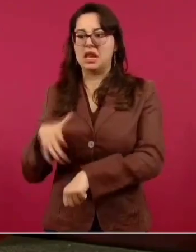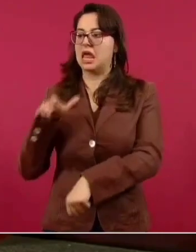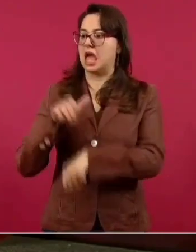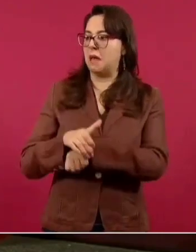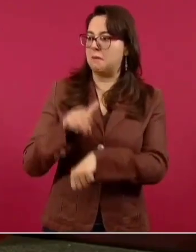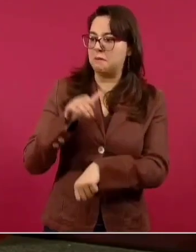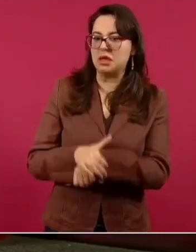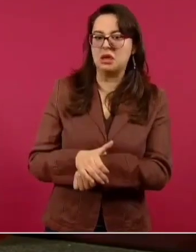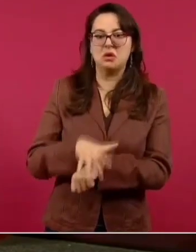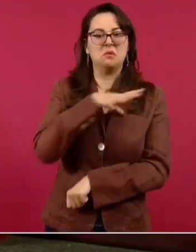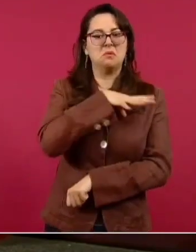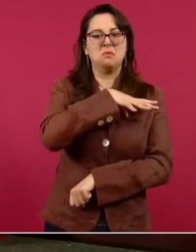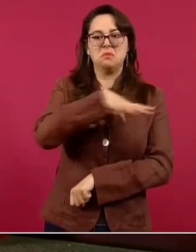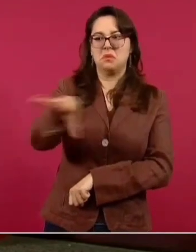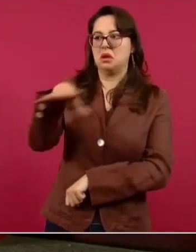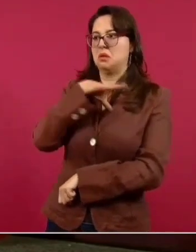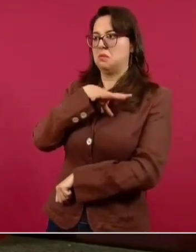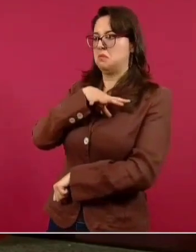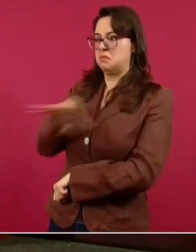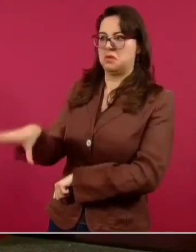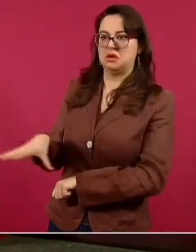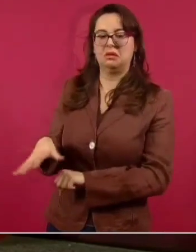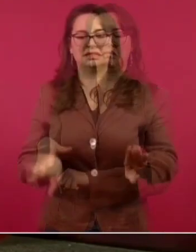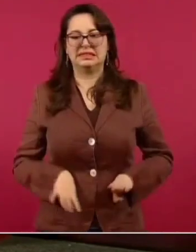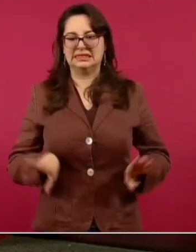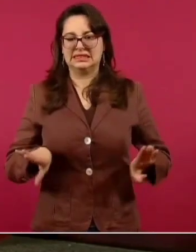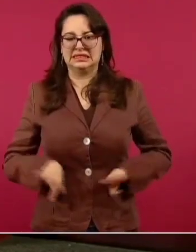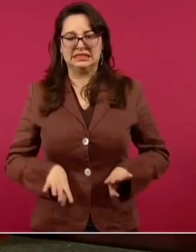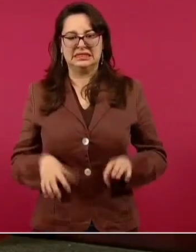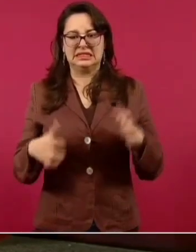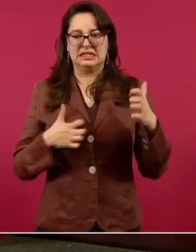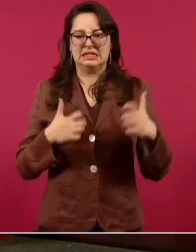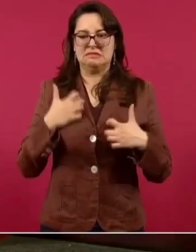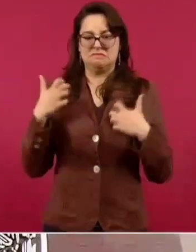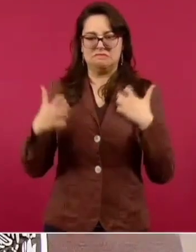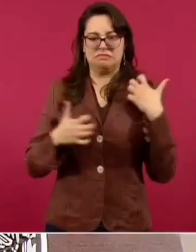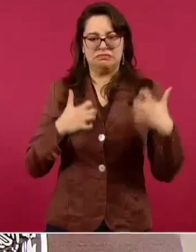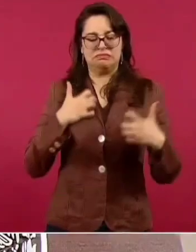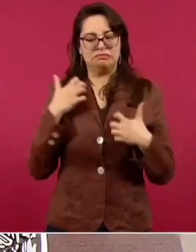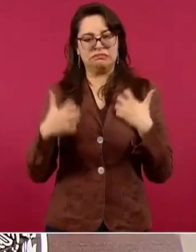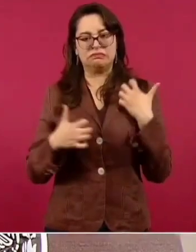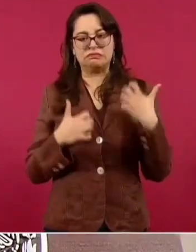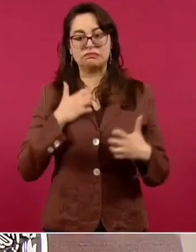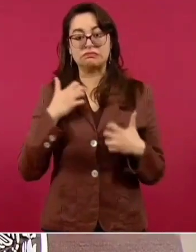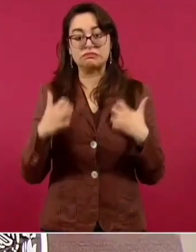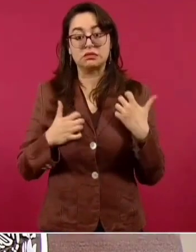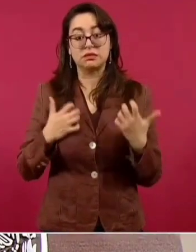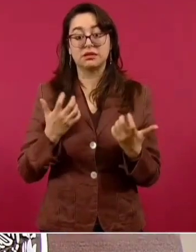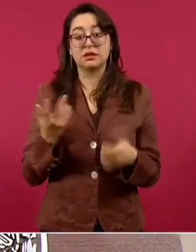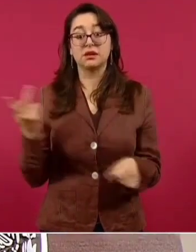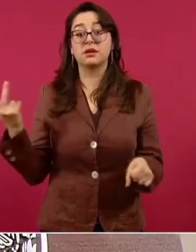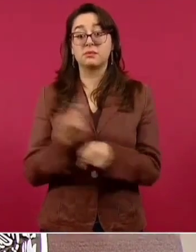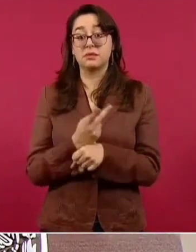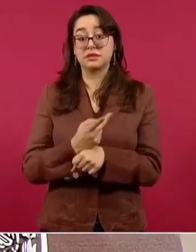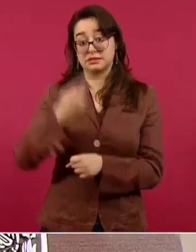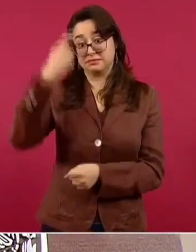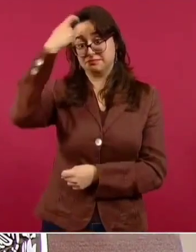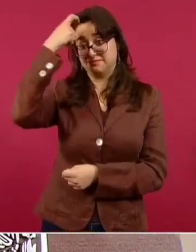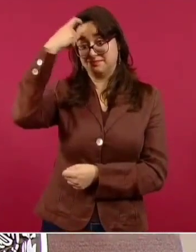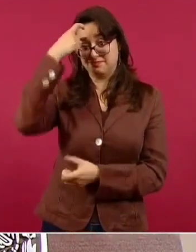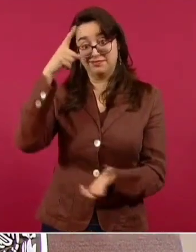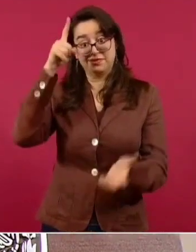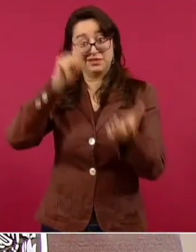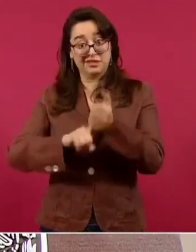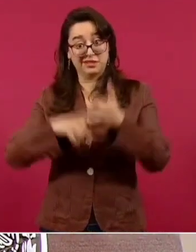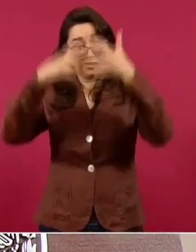amigos y en general la comunidad. Esto es muy importante. Altera áreas del cerebro, las sustancias adictivas alteran áreas del cerebro que